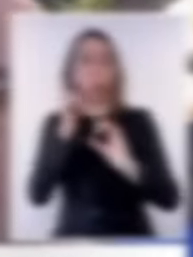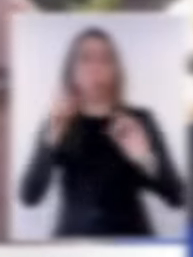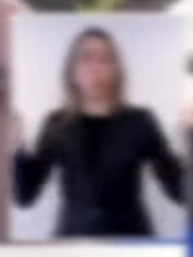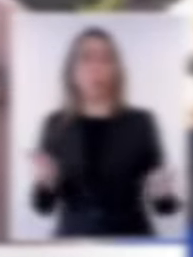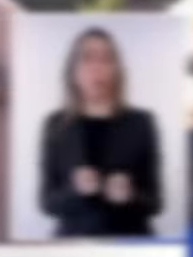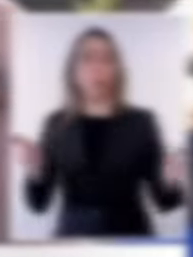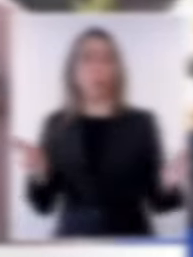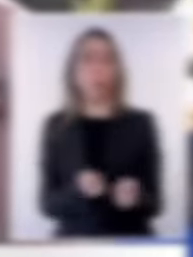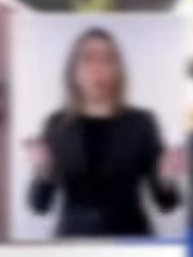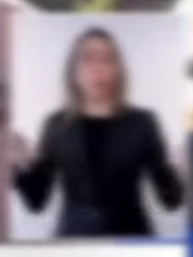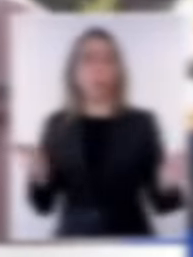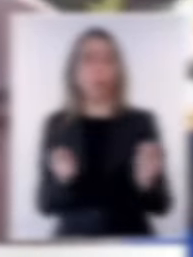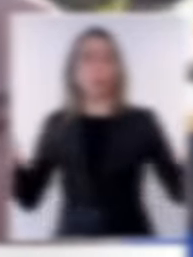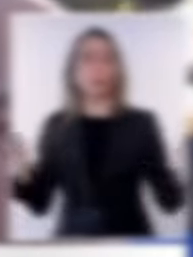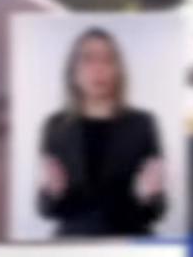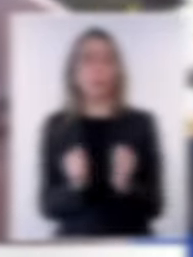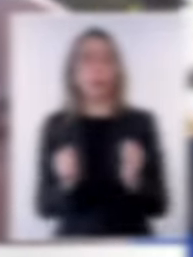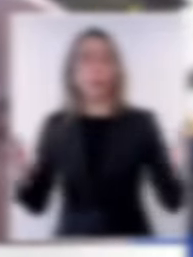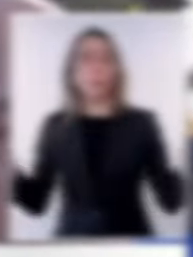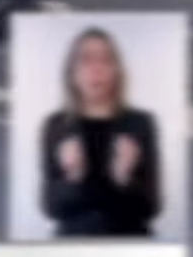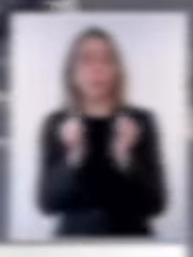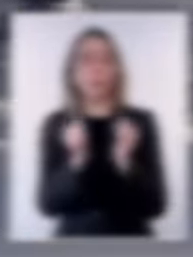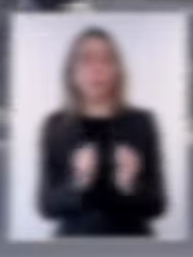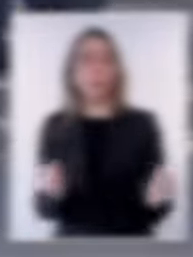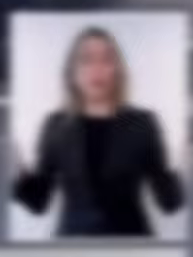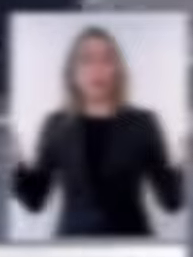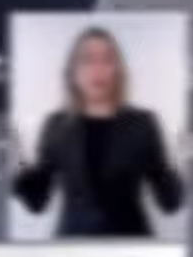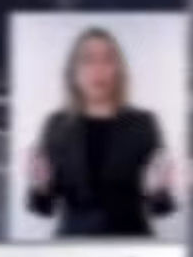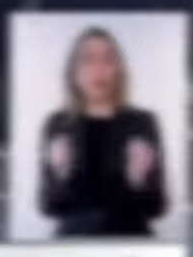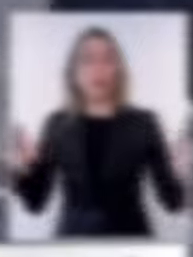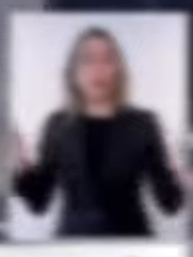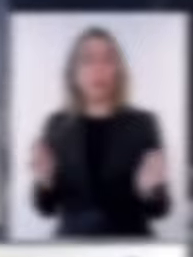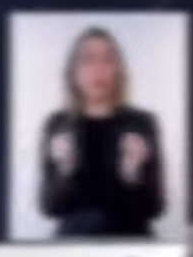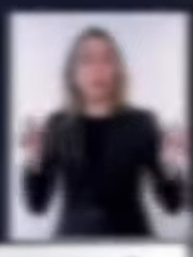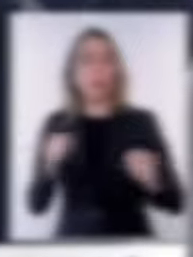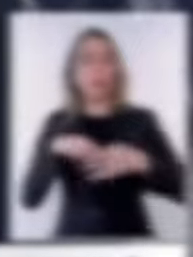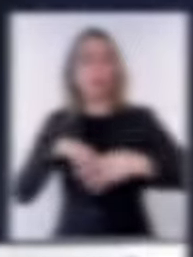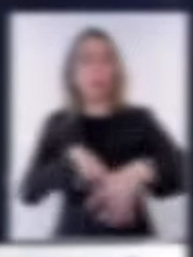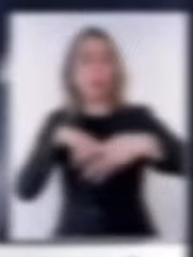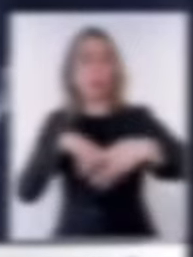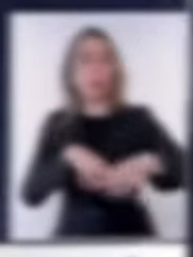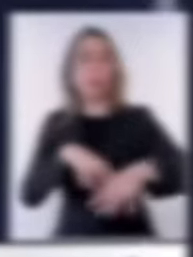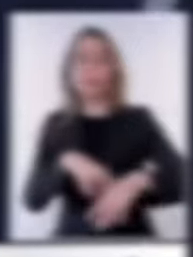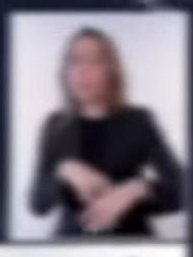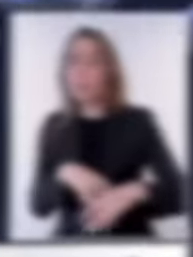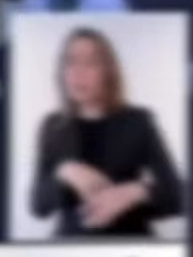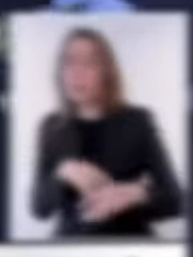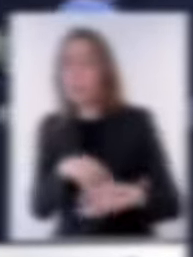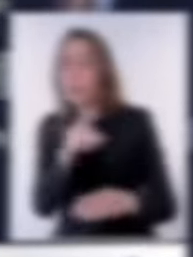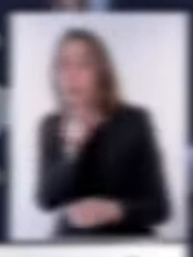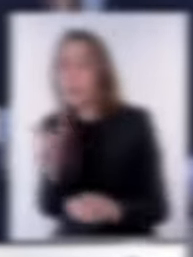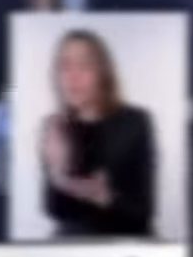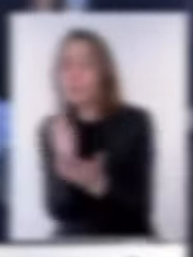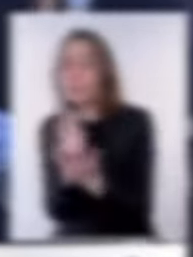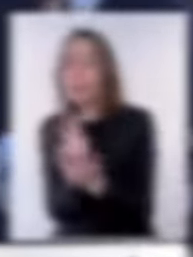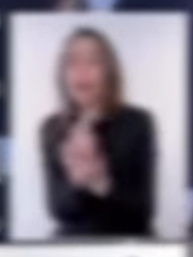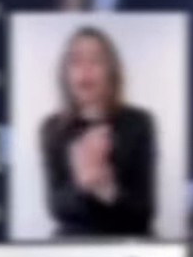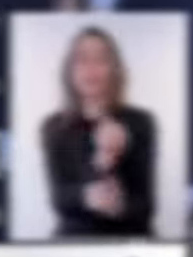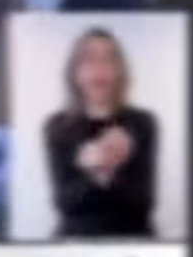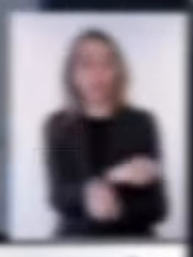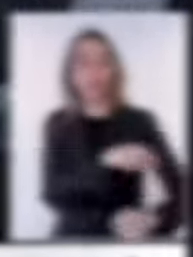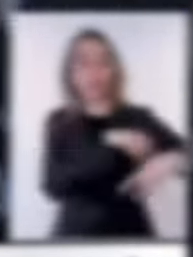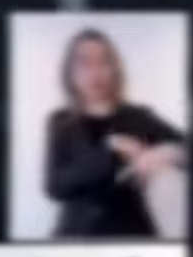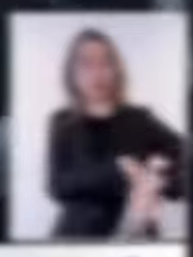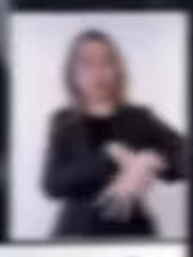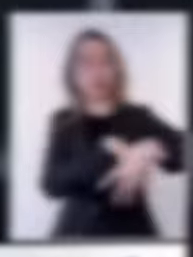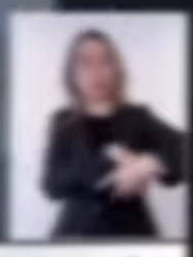lo rememoren, que lo conmemoren cada año, y pues así se mantenga vivo de todos modos el ver que ellos no dieron su vida en vano, sino que todas las nuevas